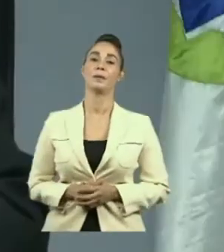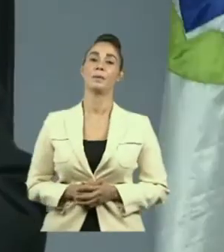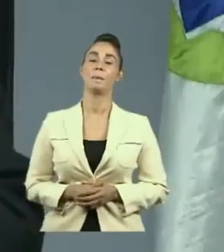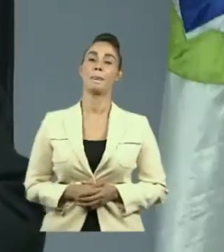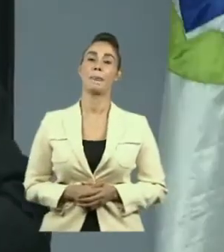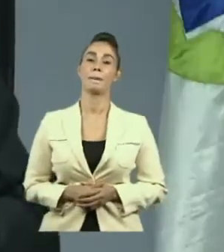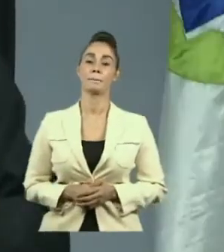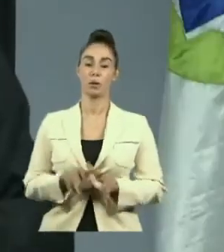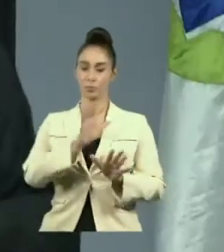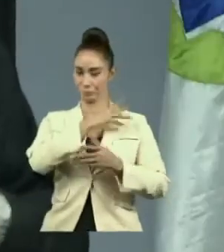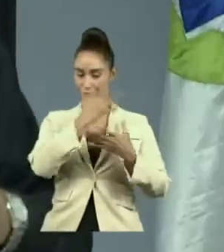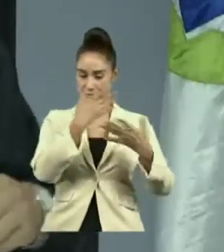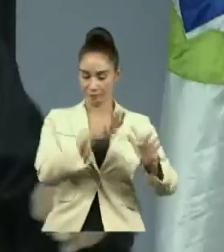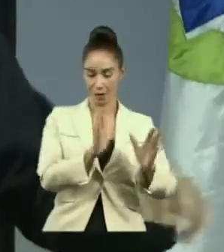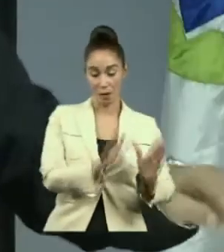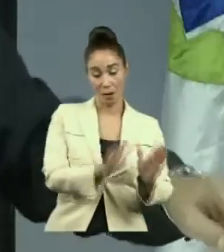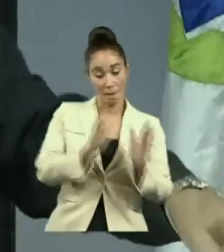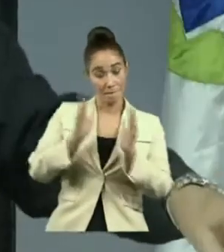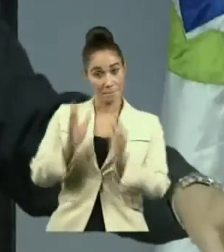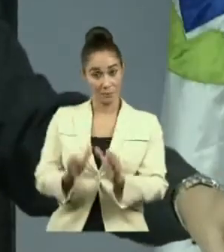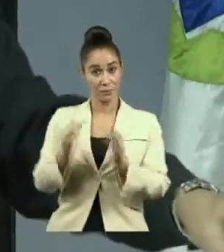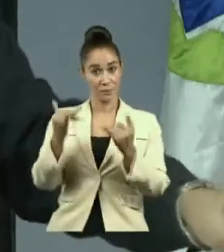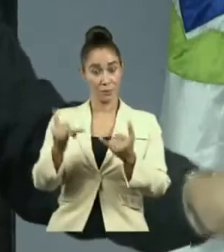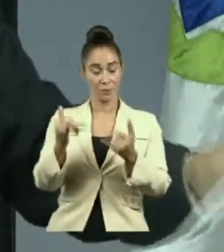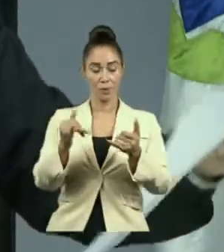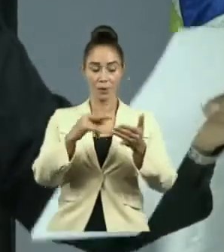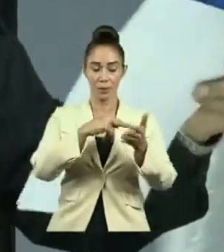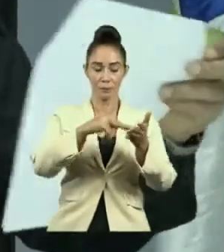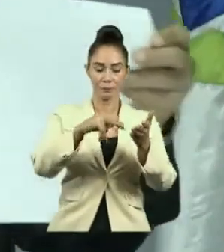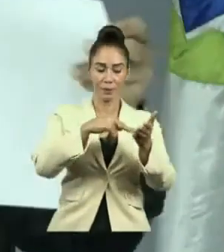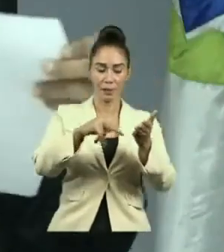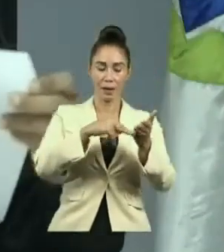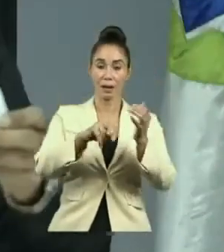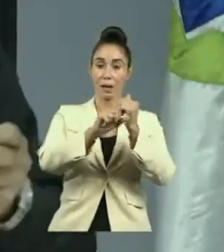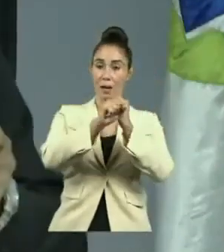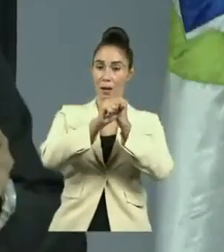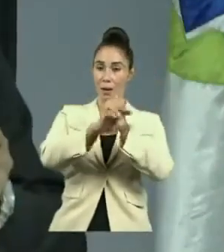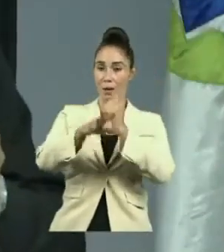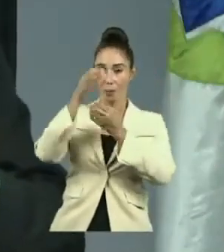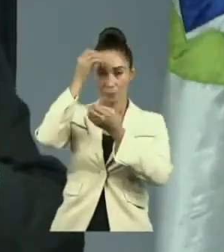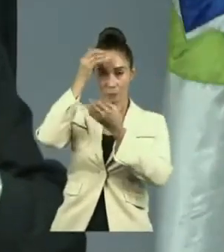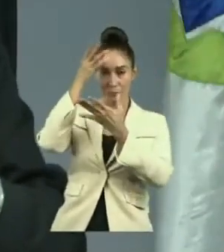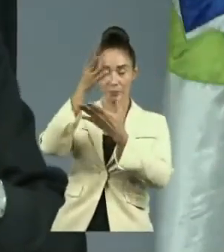pasamos de inmediato a dar lectura al boletín epidemiológico